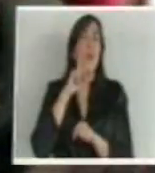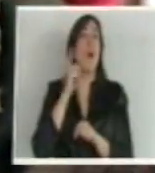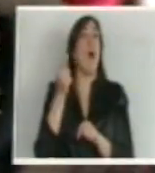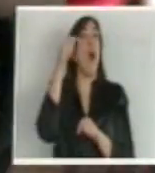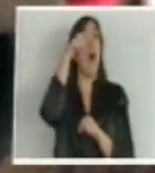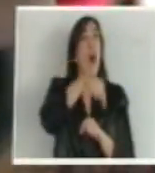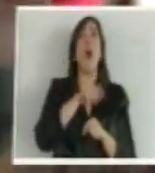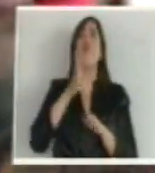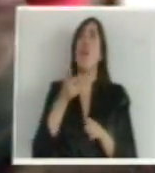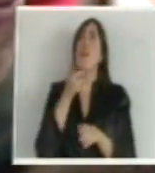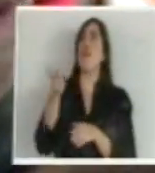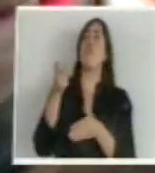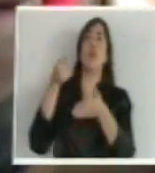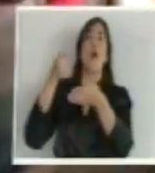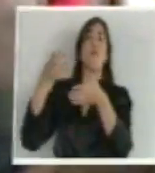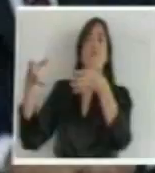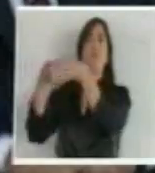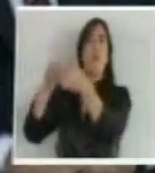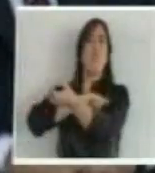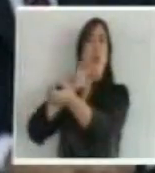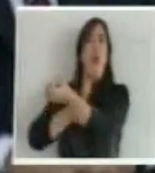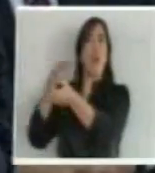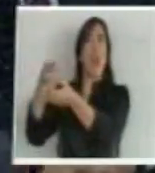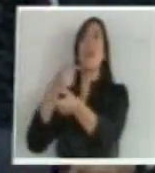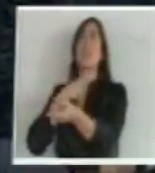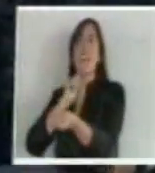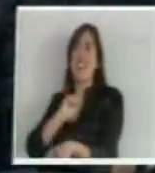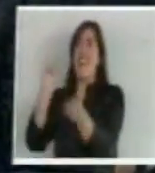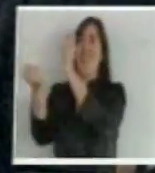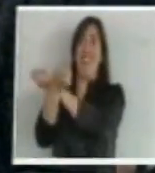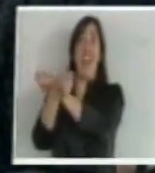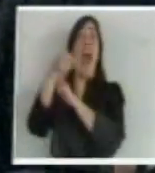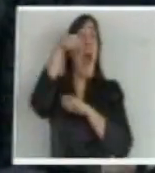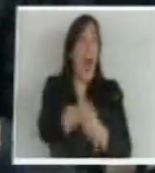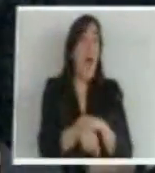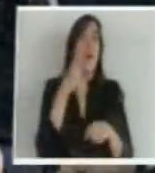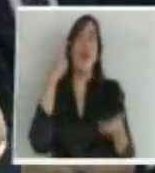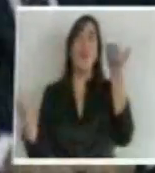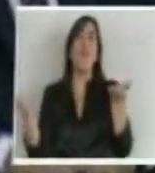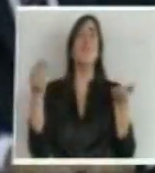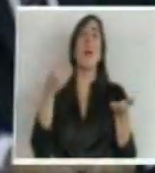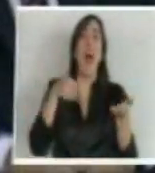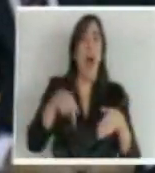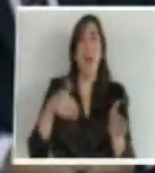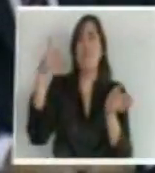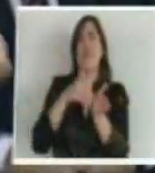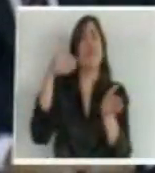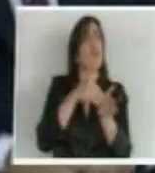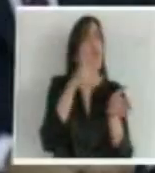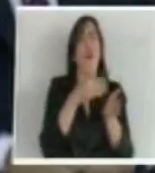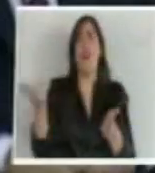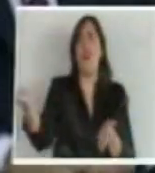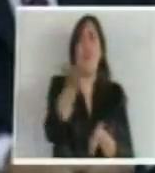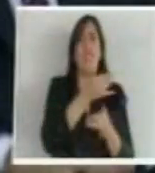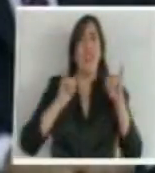establecido para poder cambiar las cosas. Acá tenemos la suerte que tenemos millones y millones de